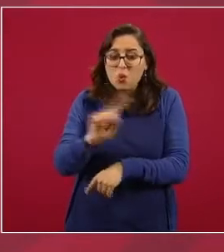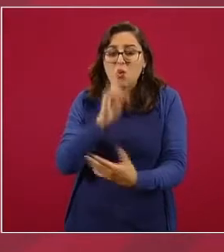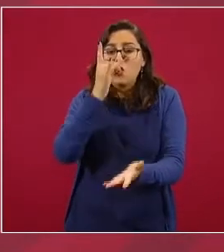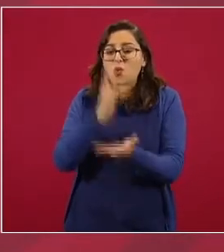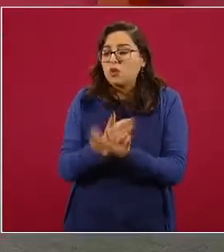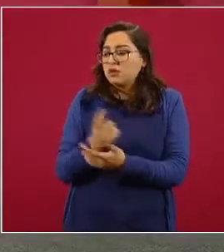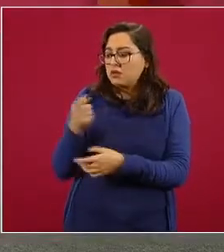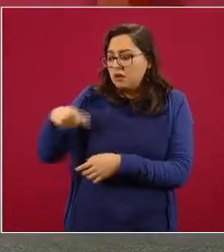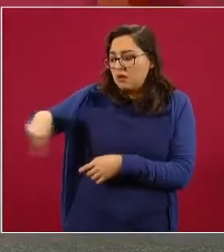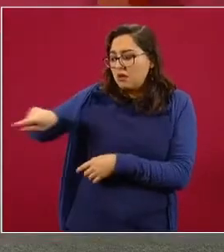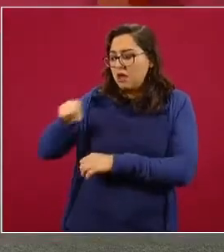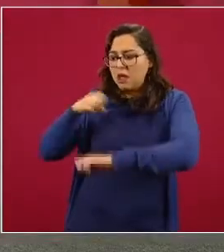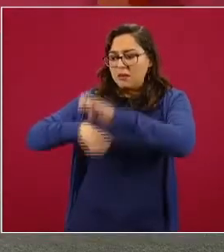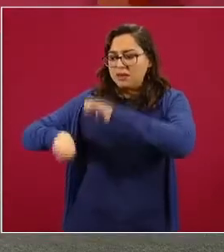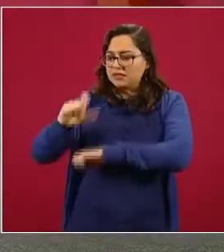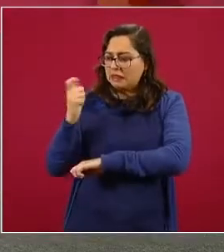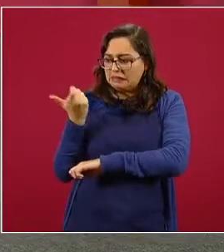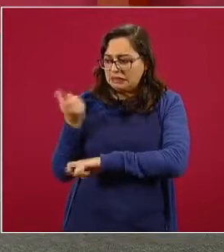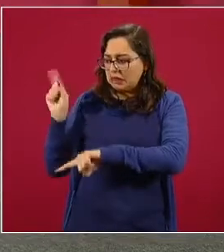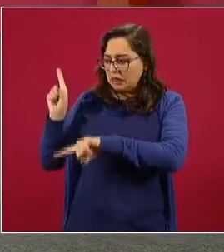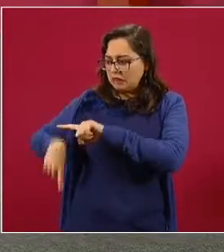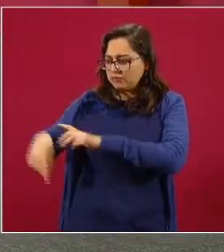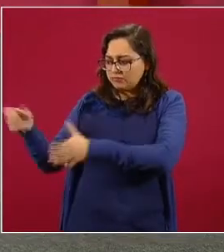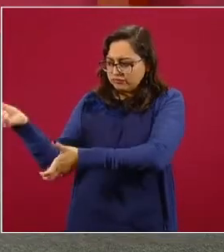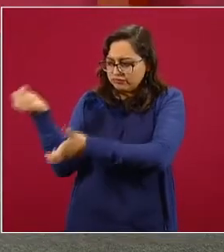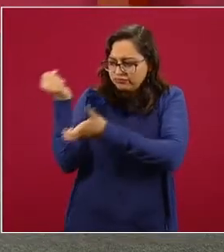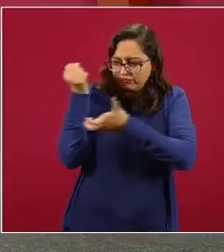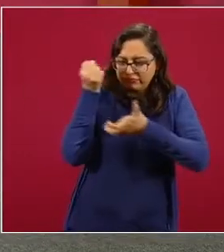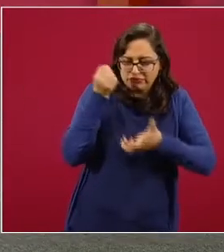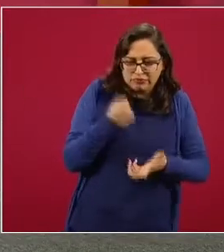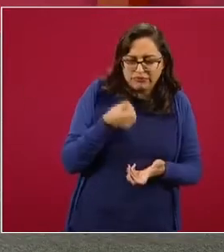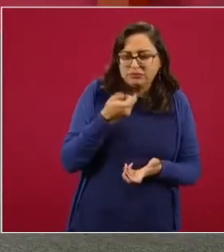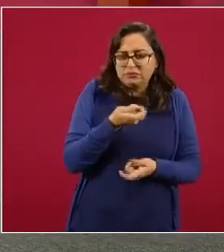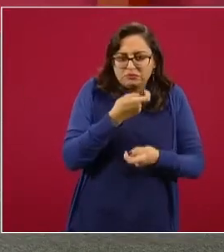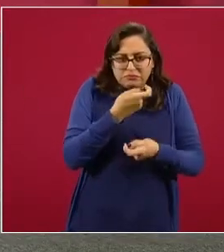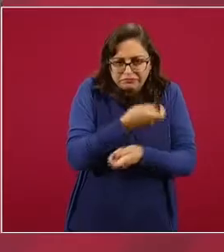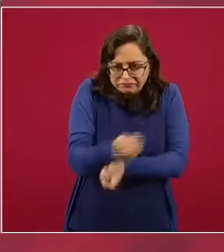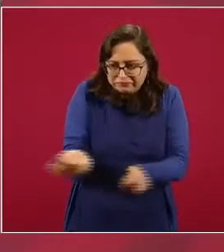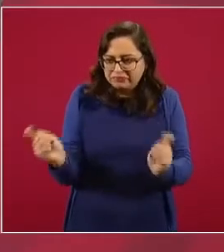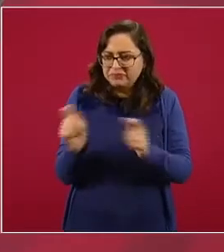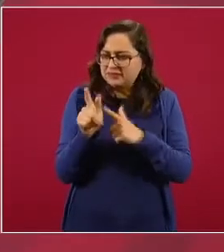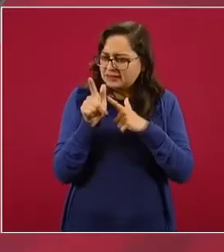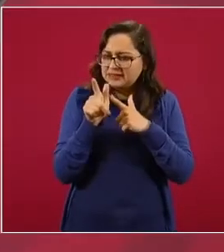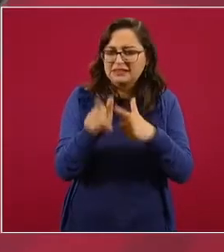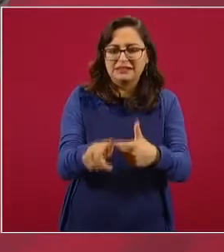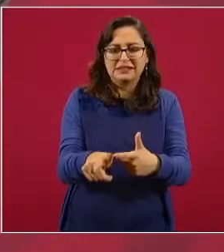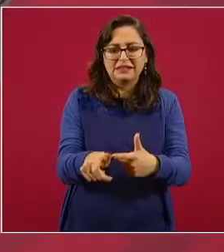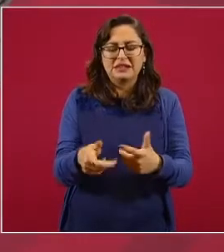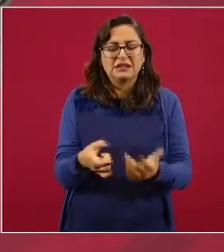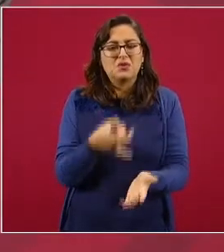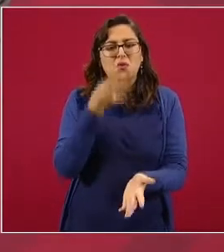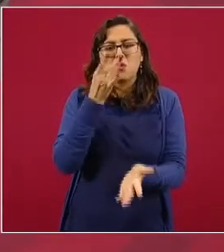realizando. Lo que queremos es terminar con la corrupción.